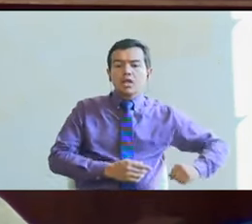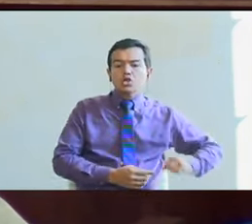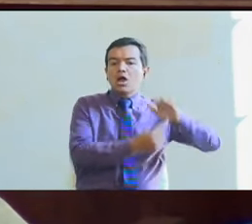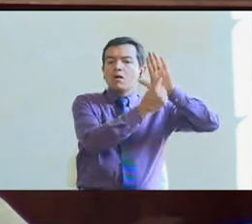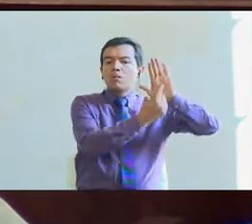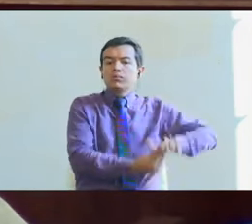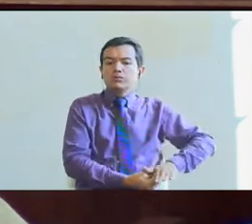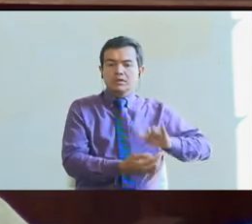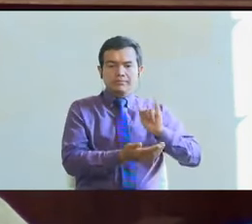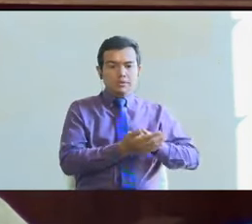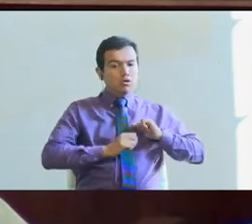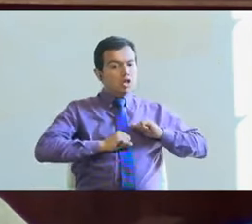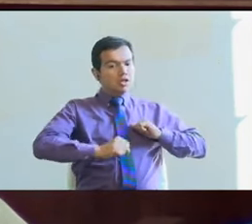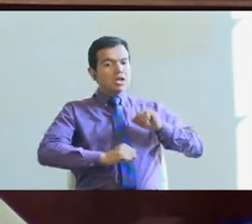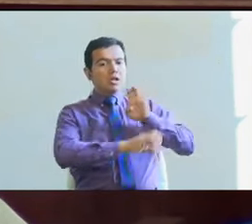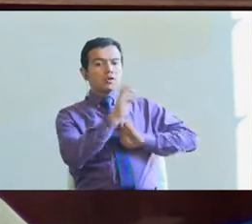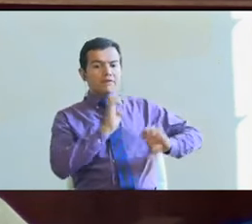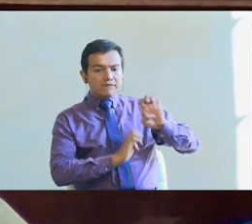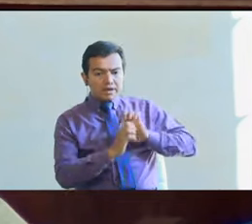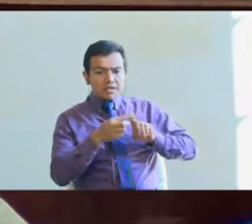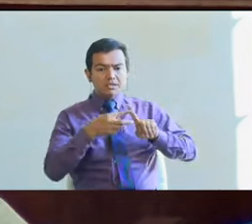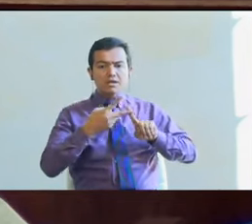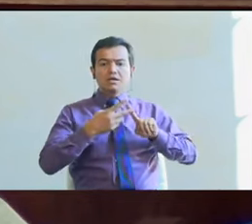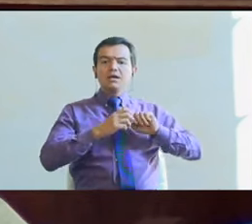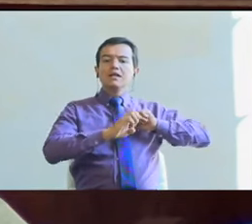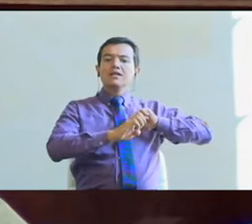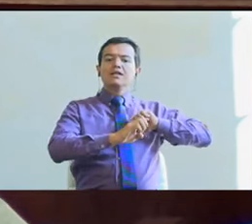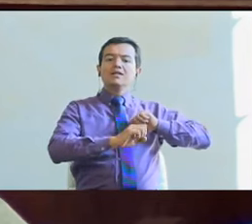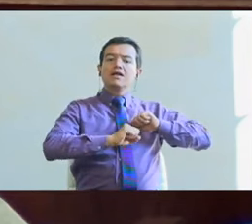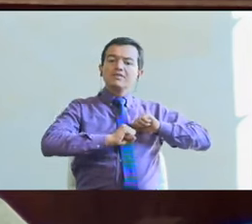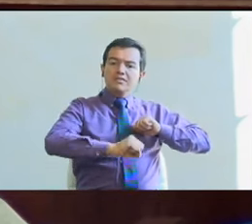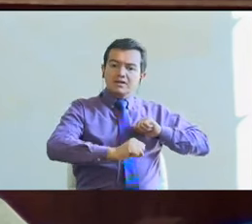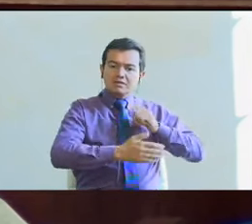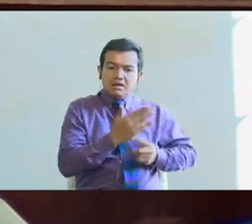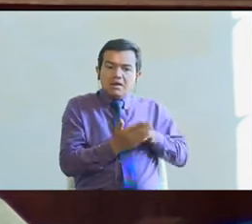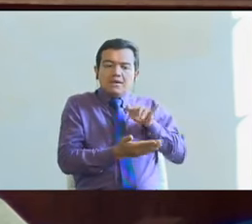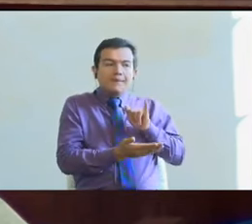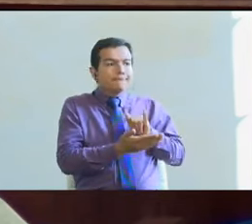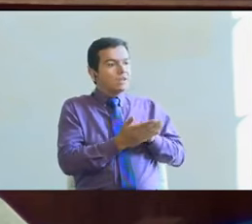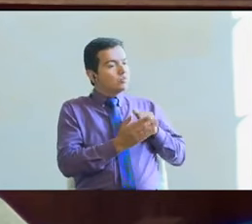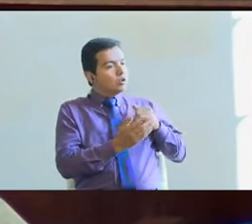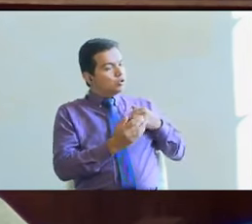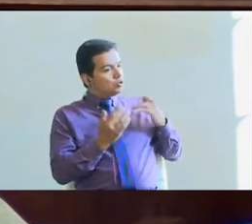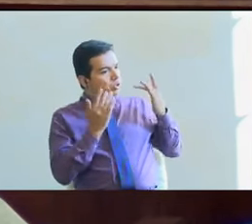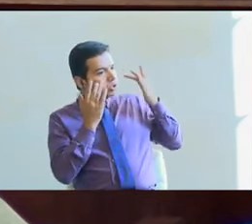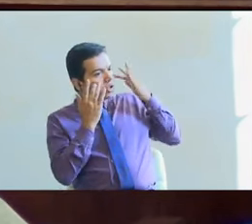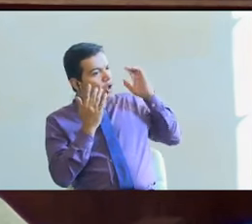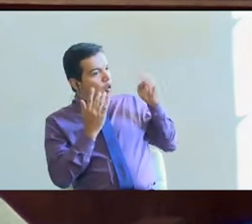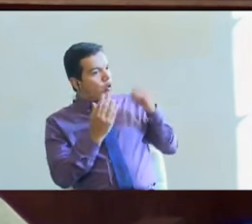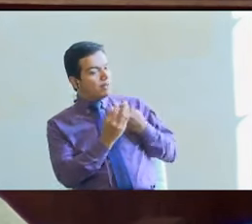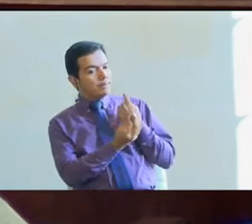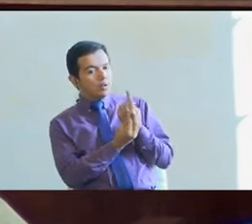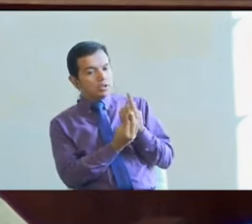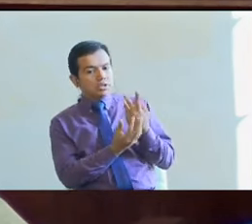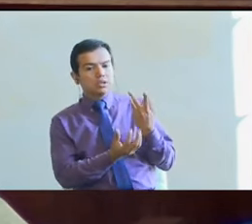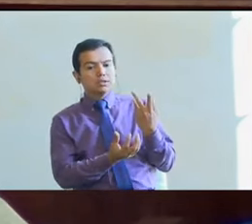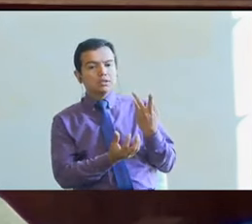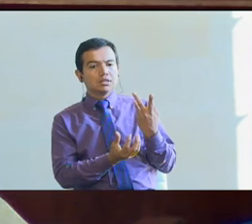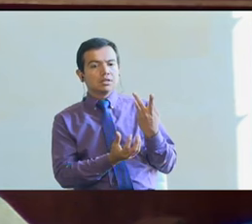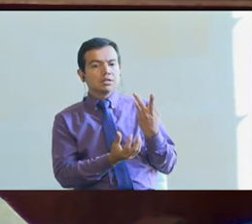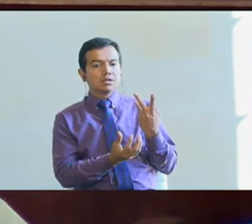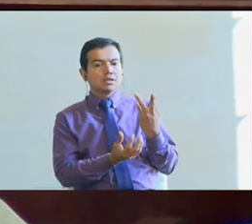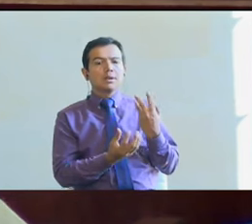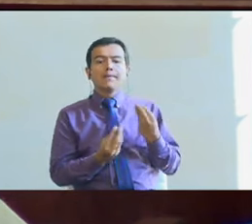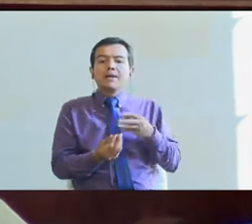derecho a la legítima defensa y el derecho a tener una inmunidad parlamentaria que